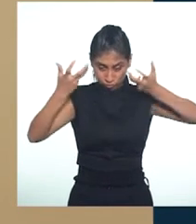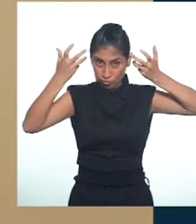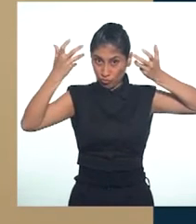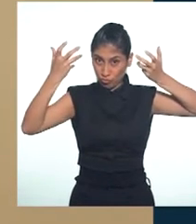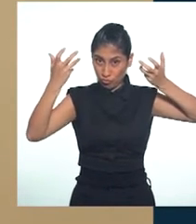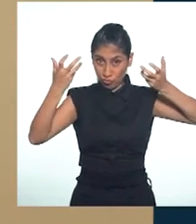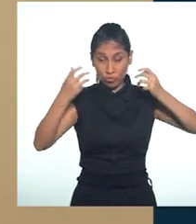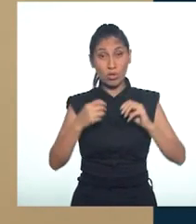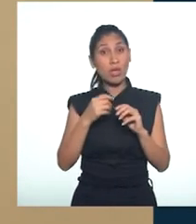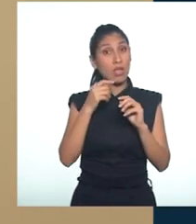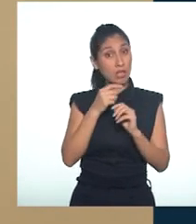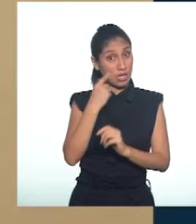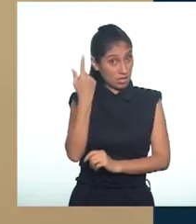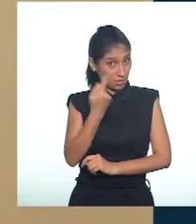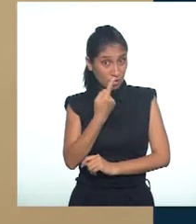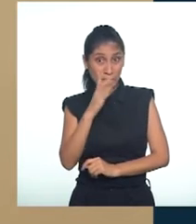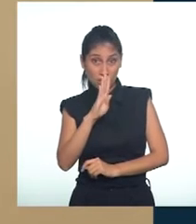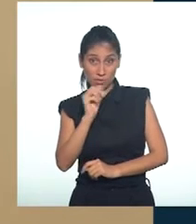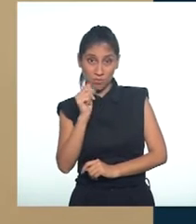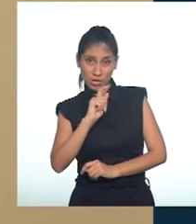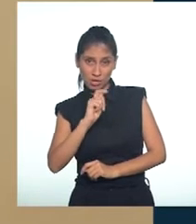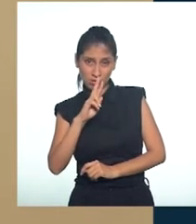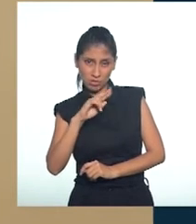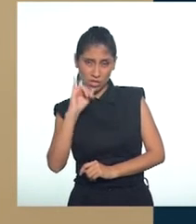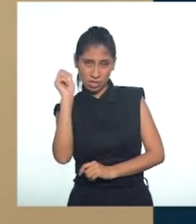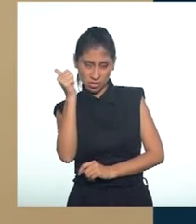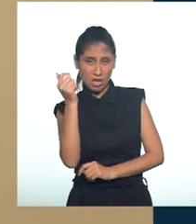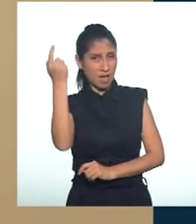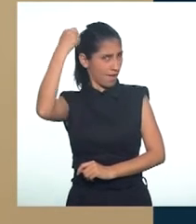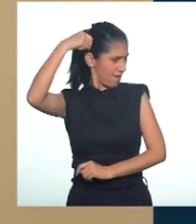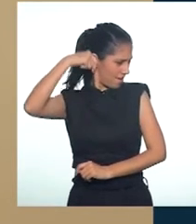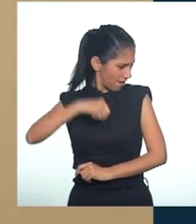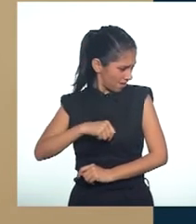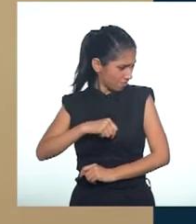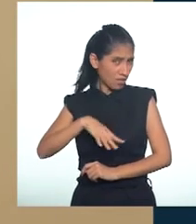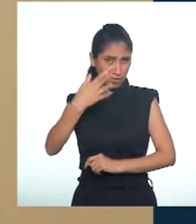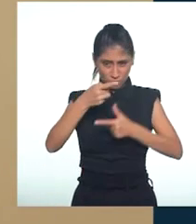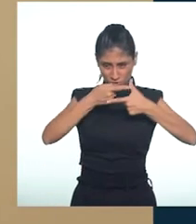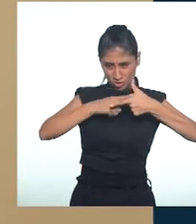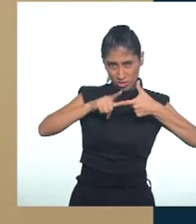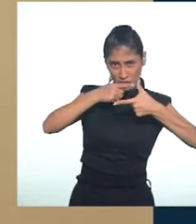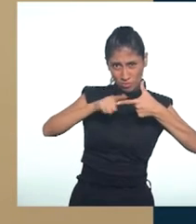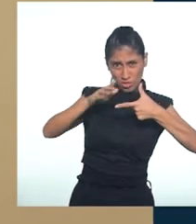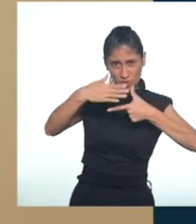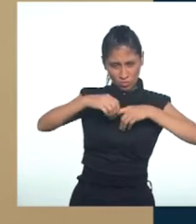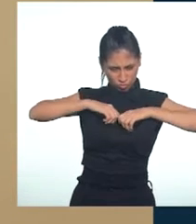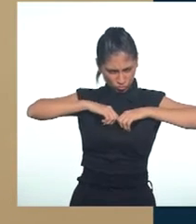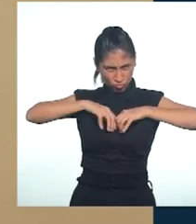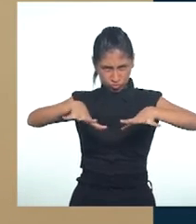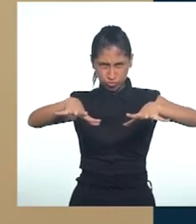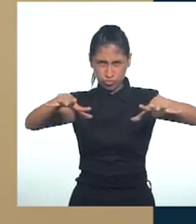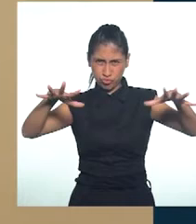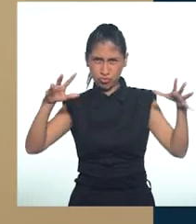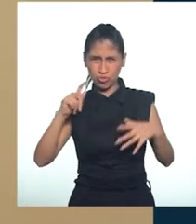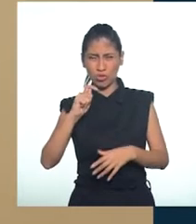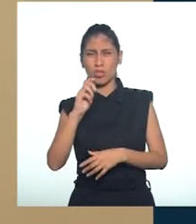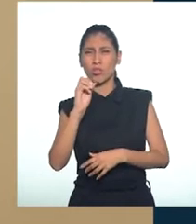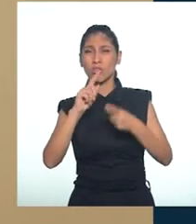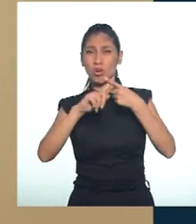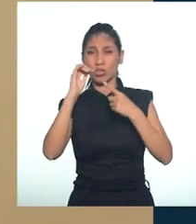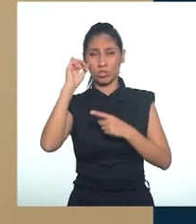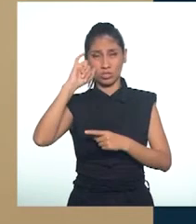necesitan infectar una célula, simplemente entran en el organismo, se dividen y producen toxinas